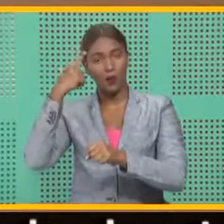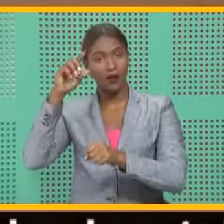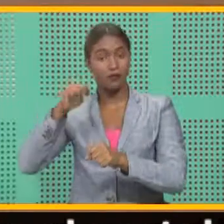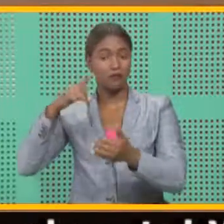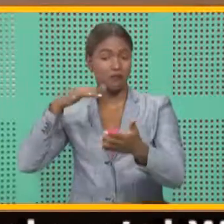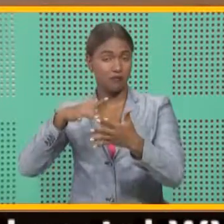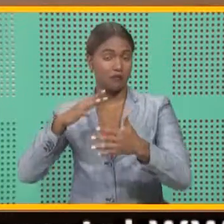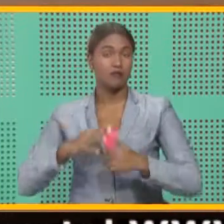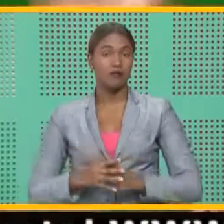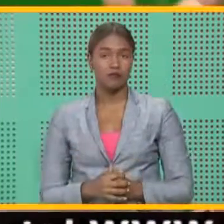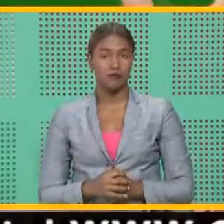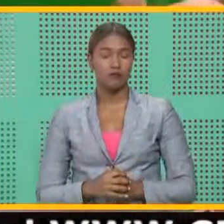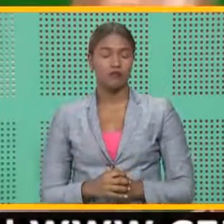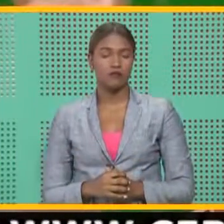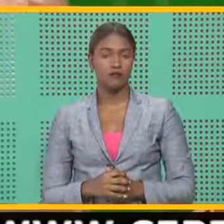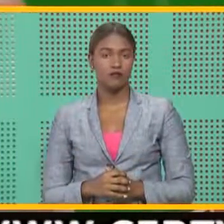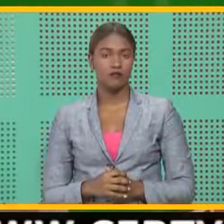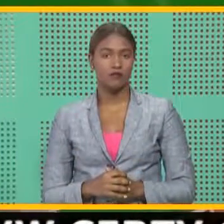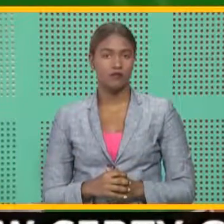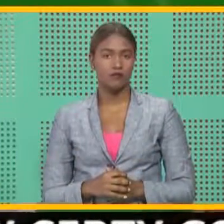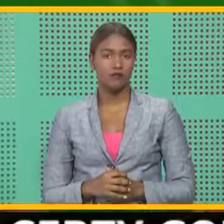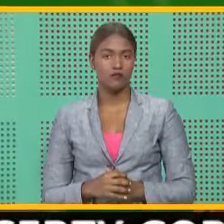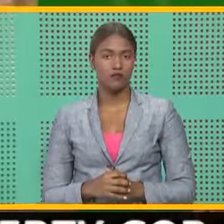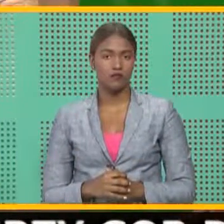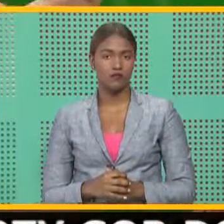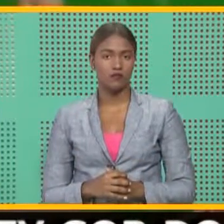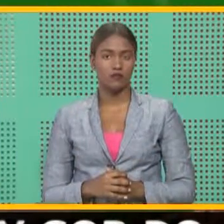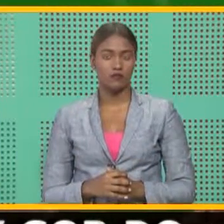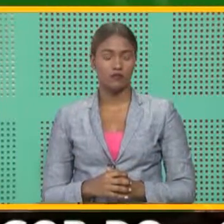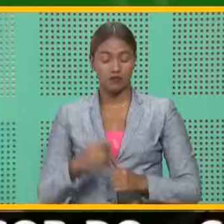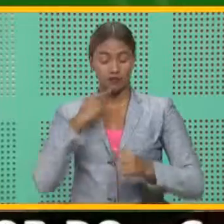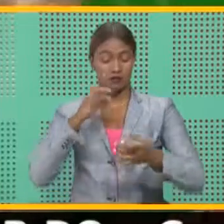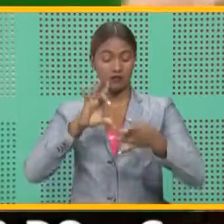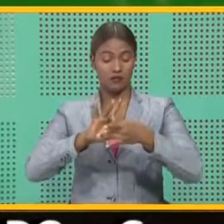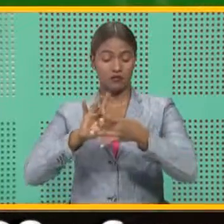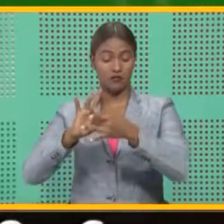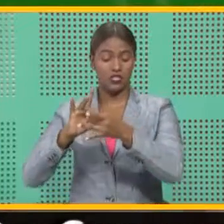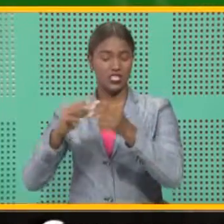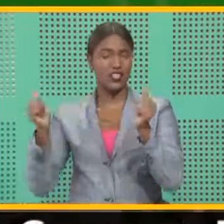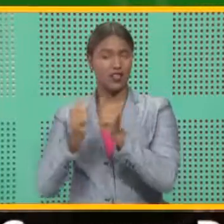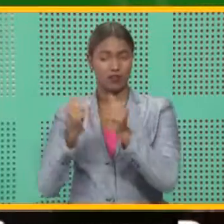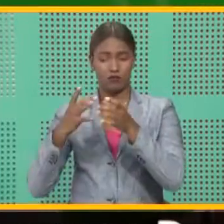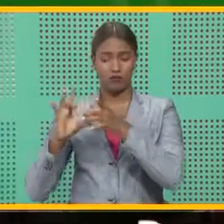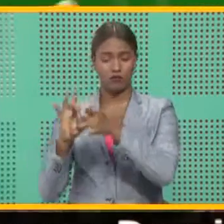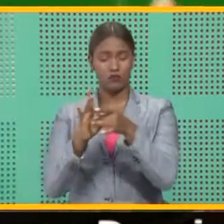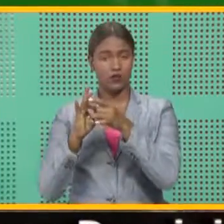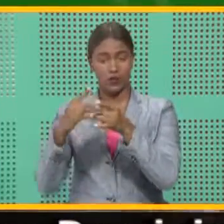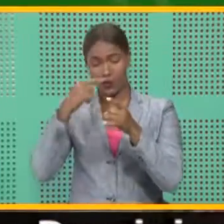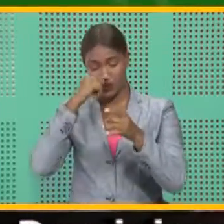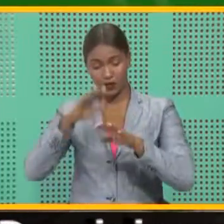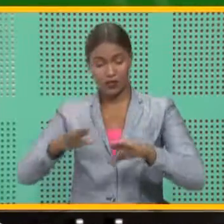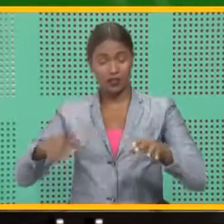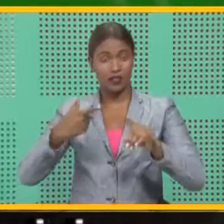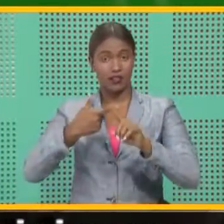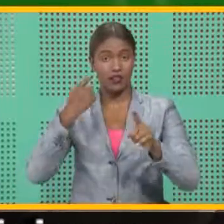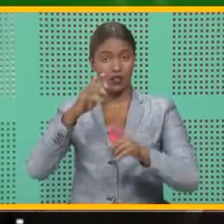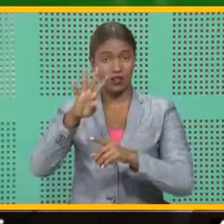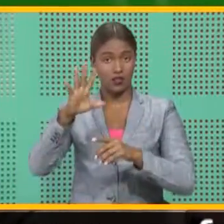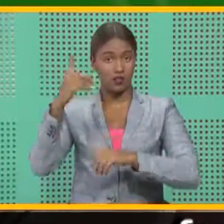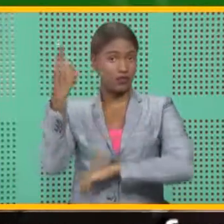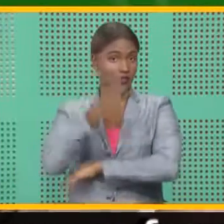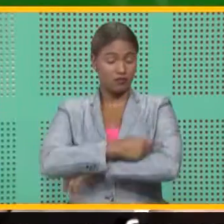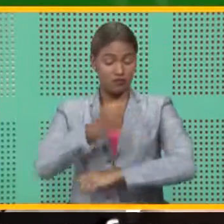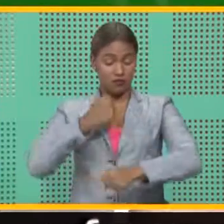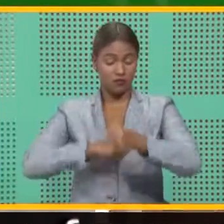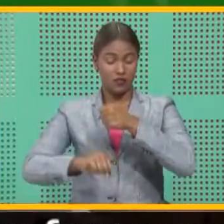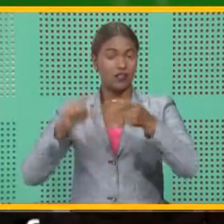estudiar. Es la red, claro, que se interrelaciona de un niño desde 45 días de